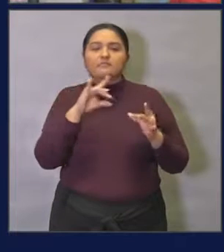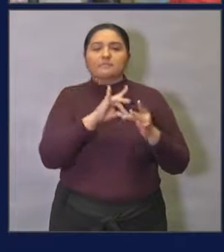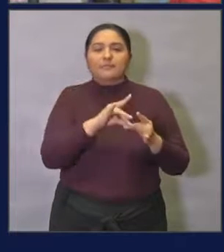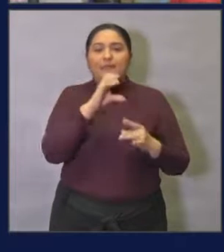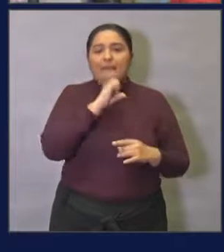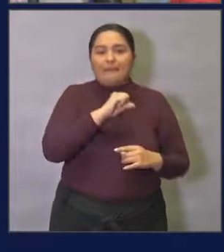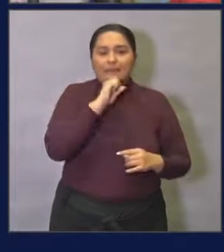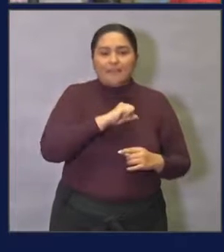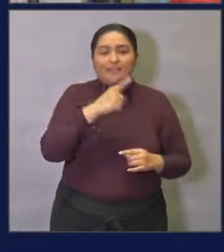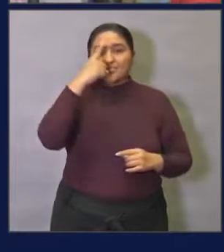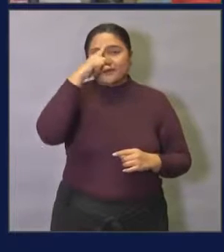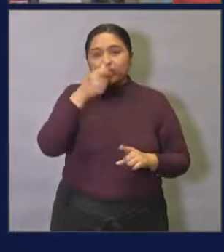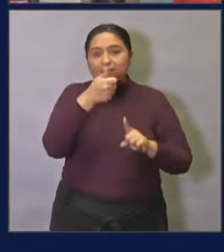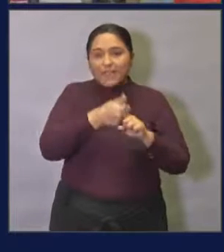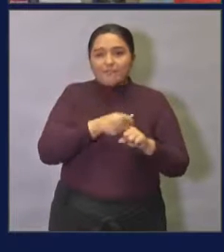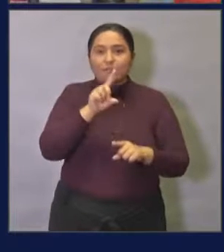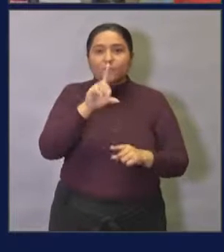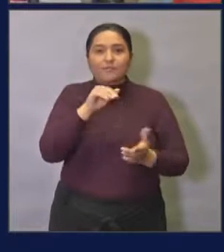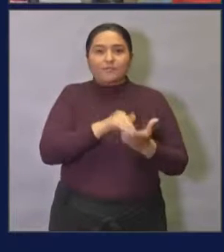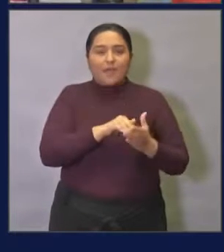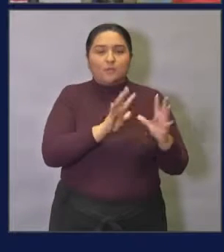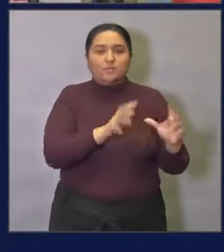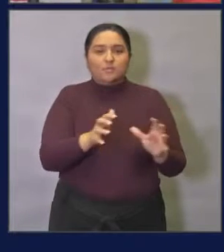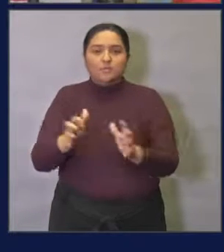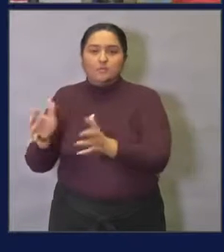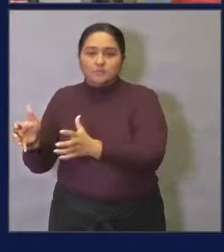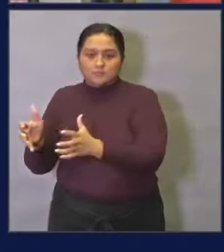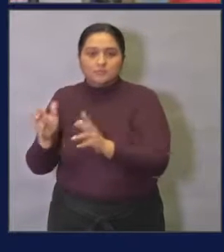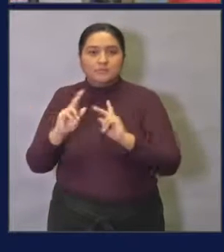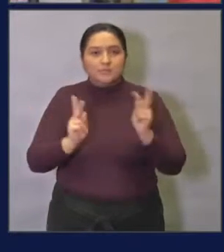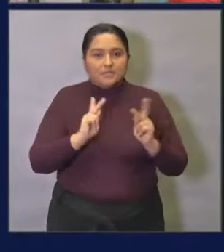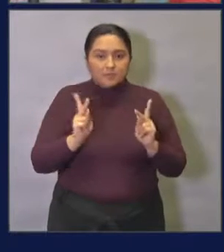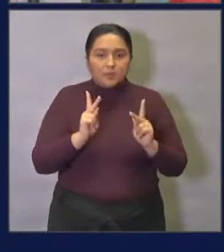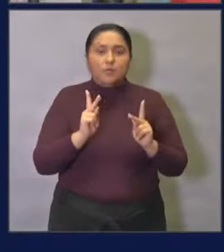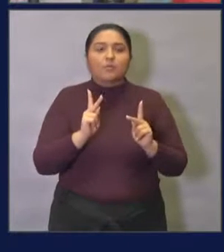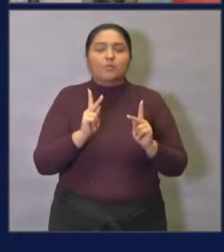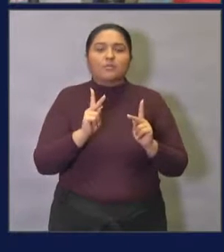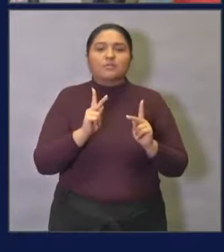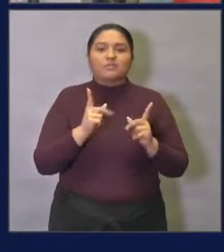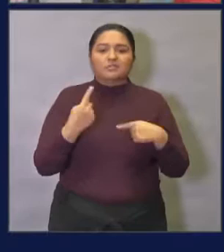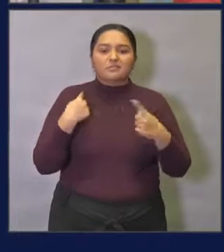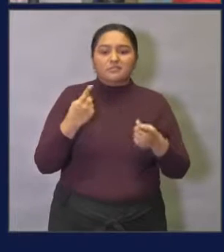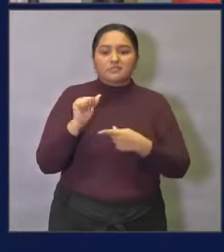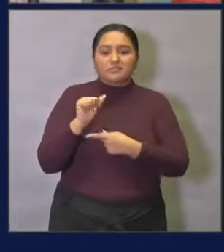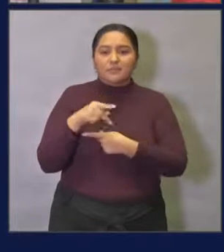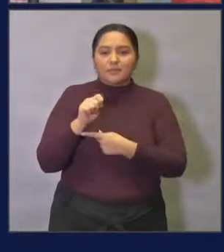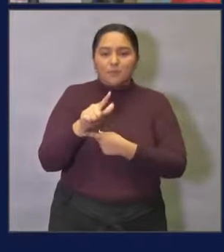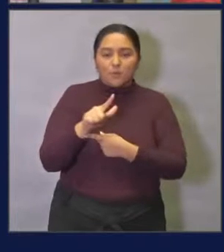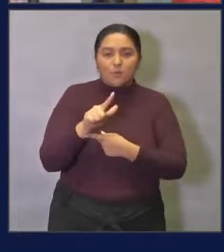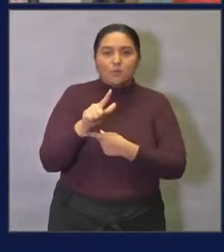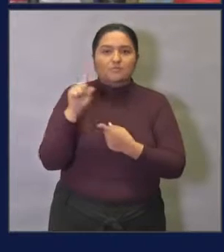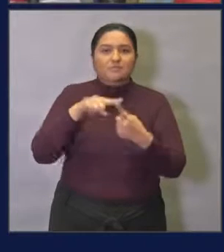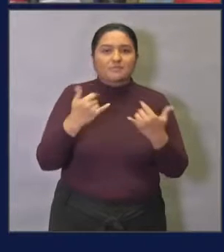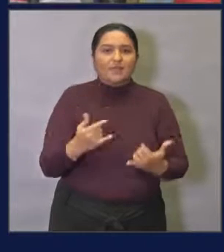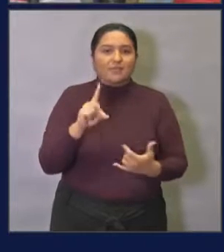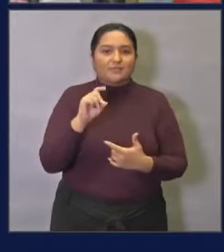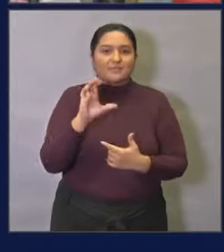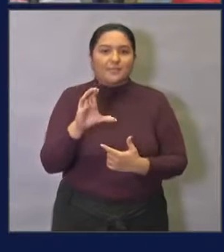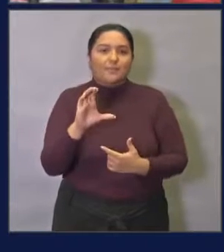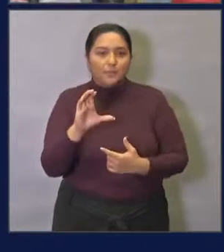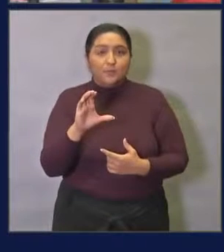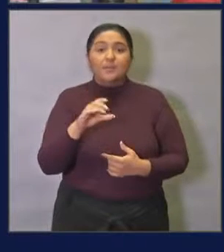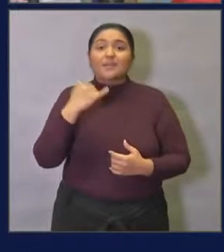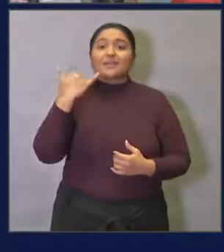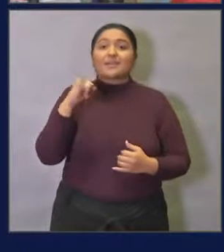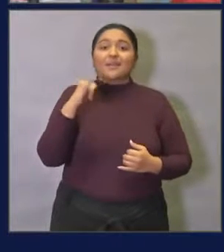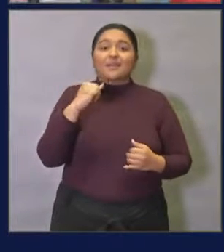100,000 personas por raza y etnicidad desde fines de abril hasta el 8 de diciembre. La línea amarilla es la